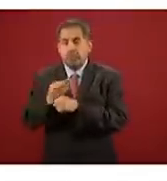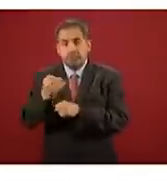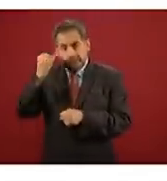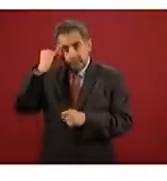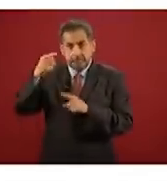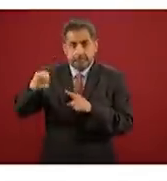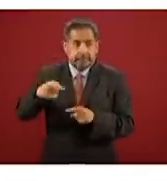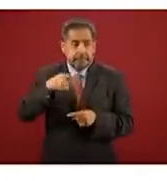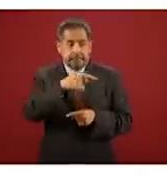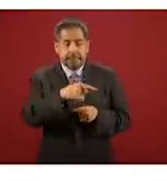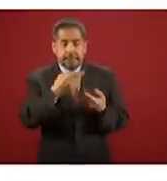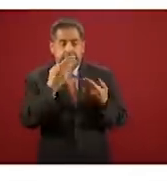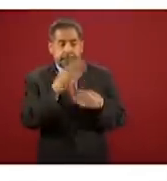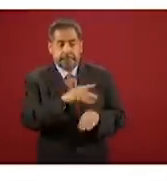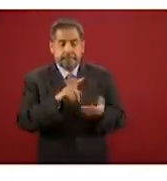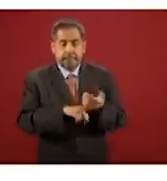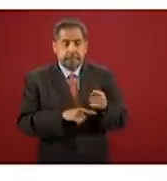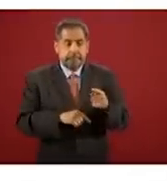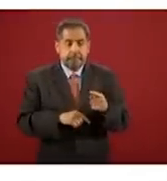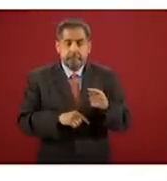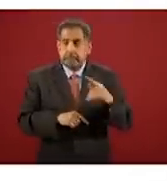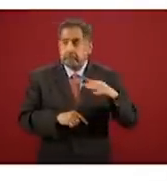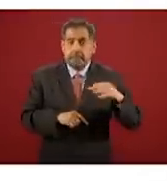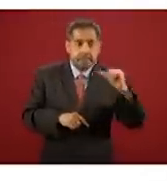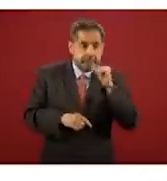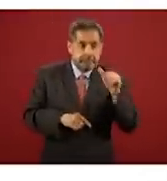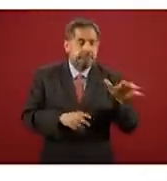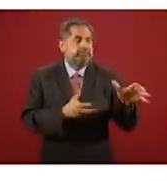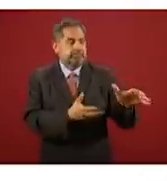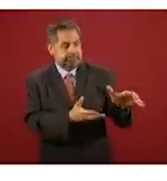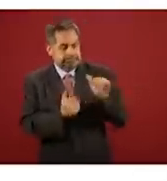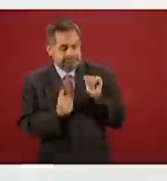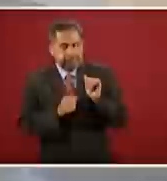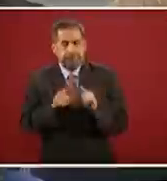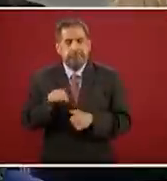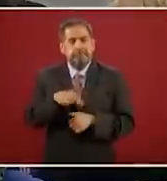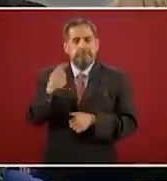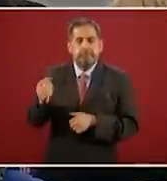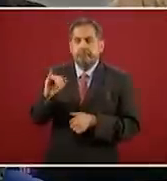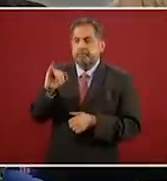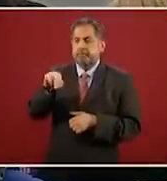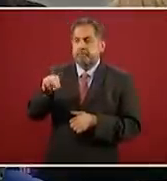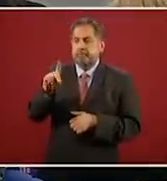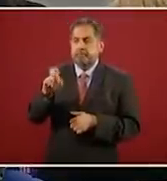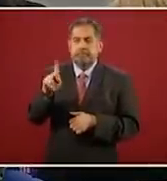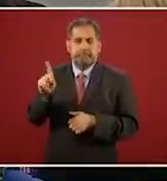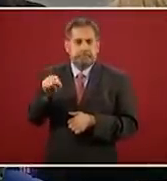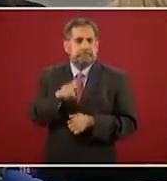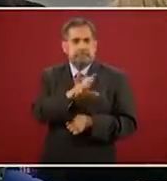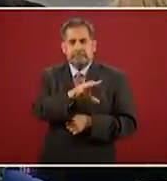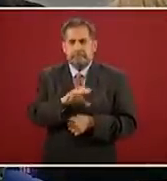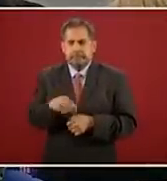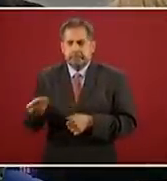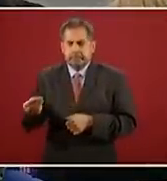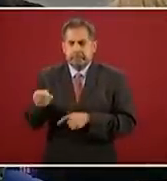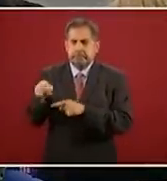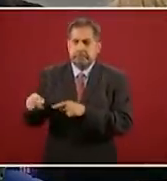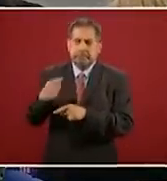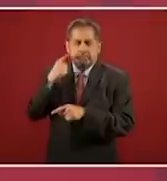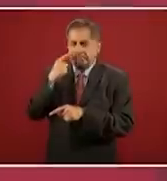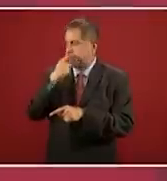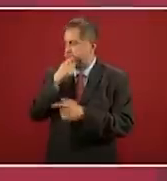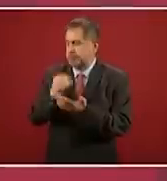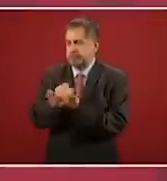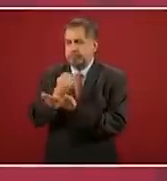de que el dinero no reclamado pueda irse al instituto para devolver al pueblo lo robado. Y a partir de ahí, ese instituto pues determinaría